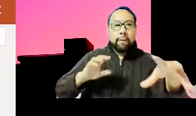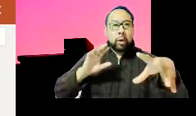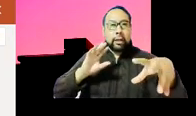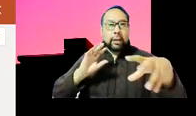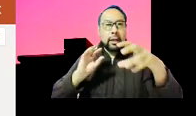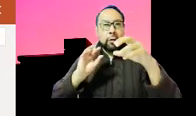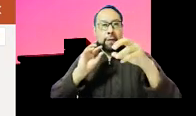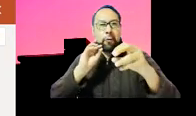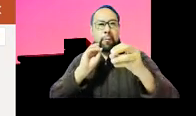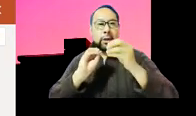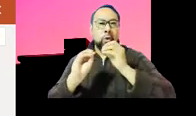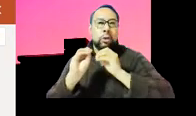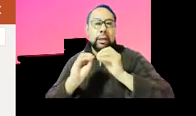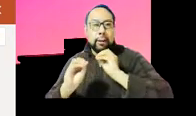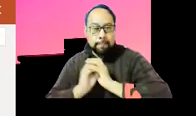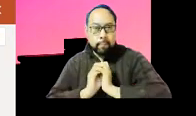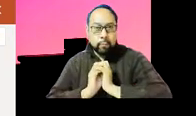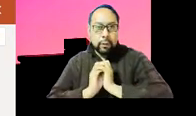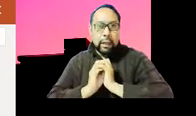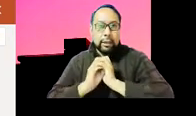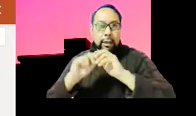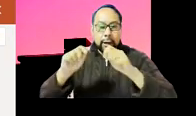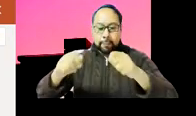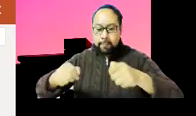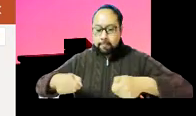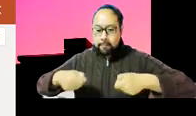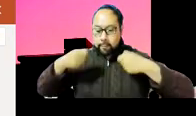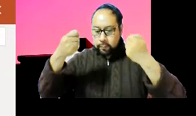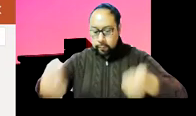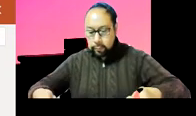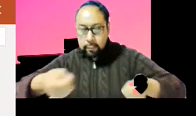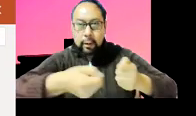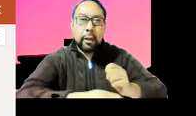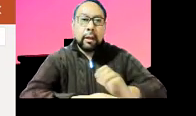¿Por qué? Porque tiene una forma sutil de hacer,